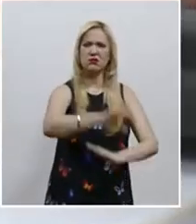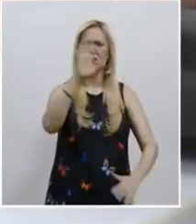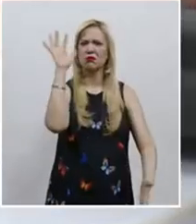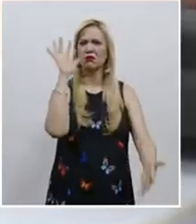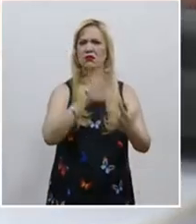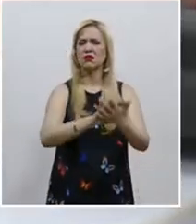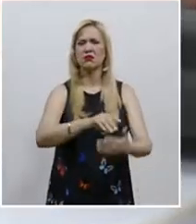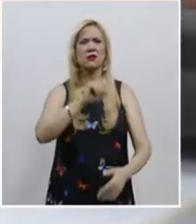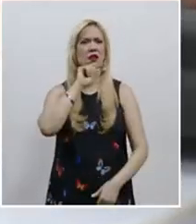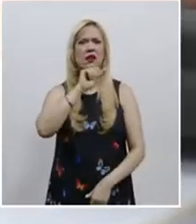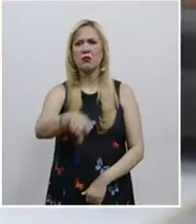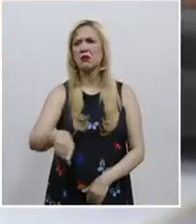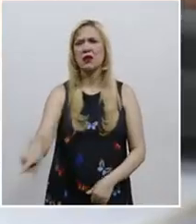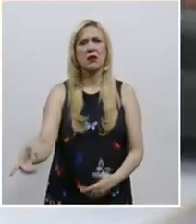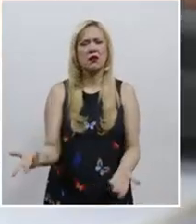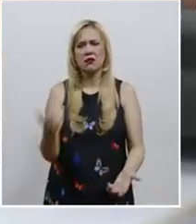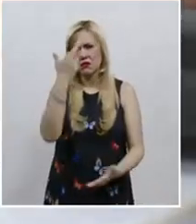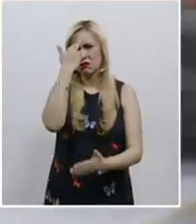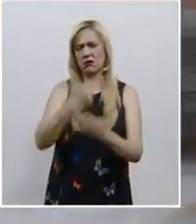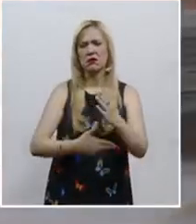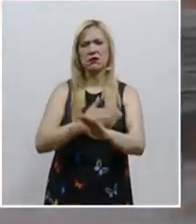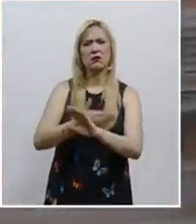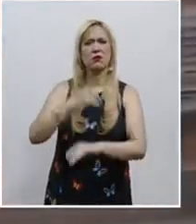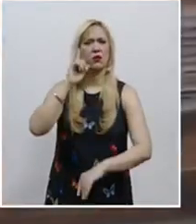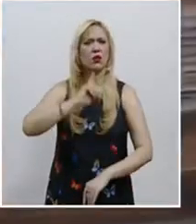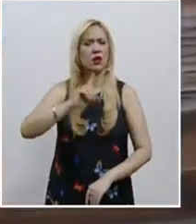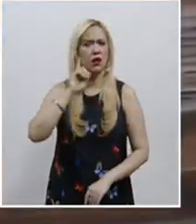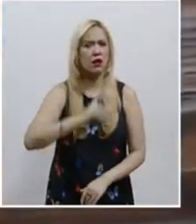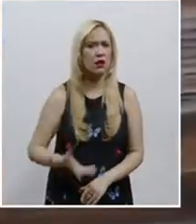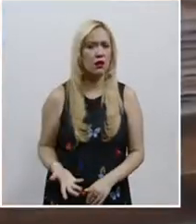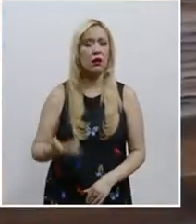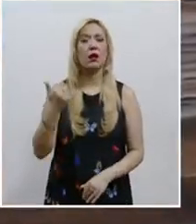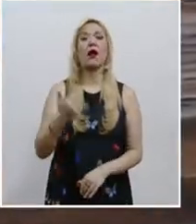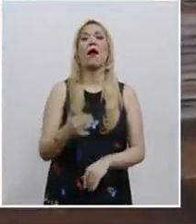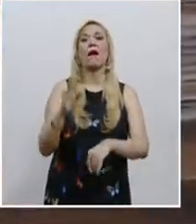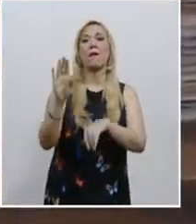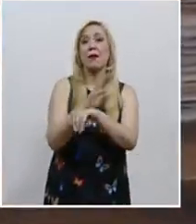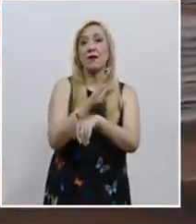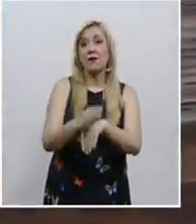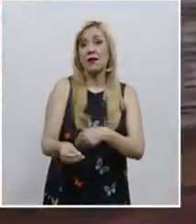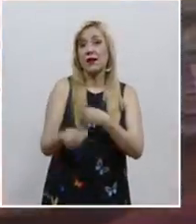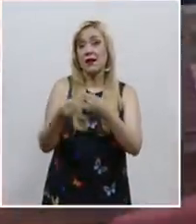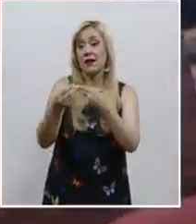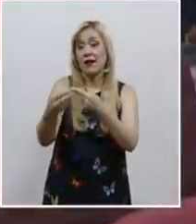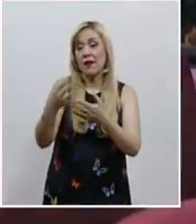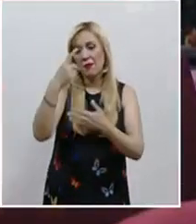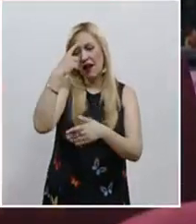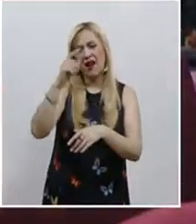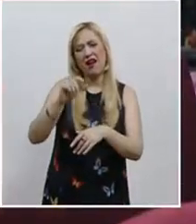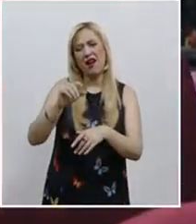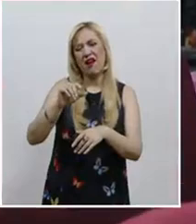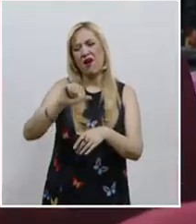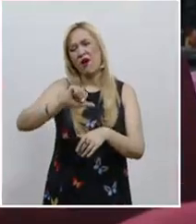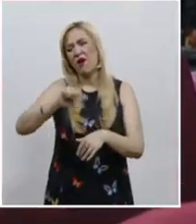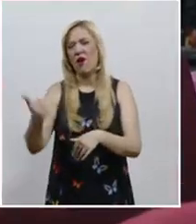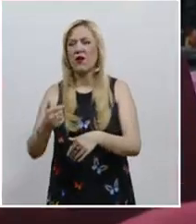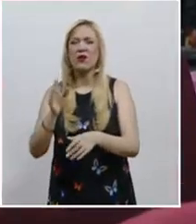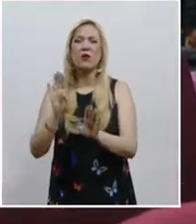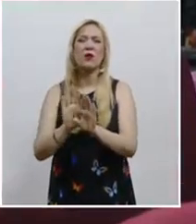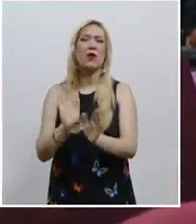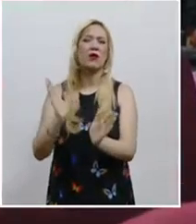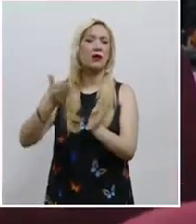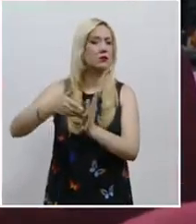de violencia de género sobre la mujer. Asimismo, precisa que los beneficios sustitutivos no son un derecho de la persona acusada, sino